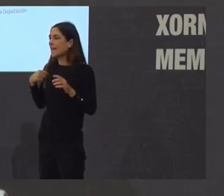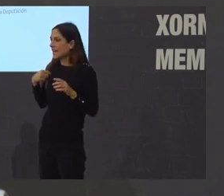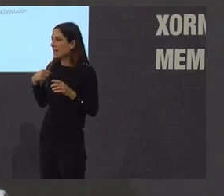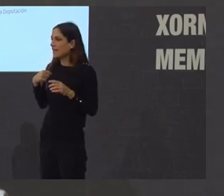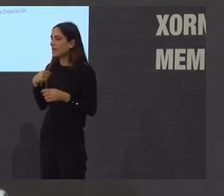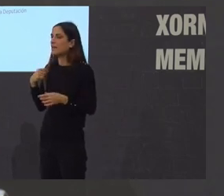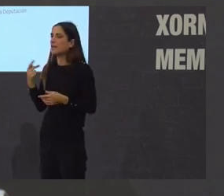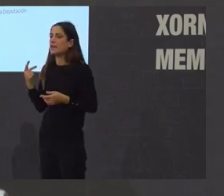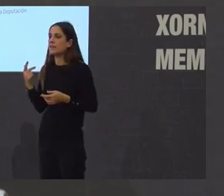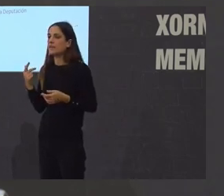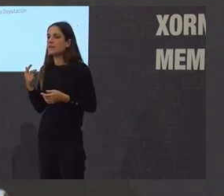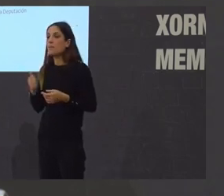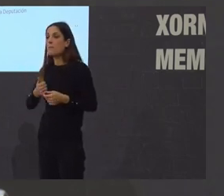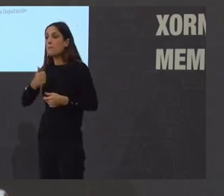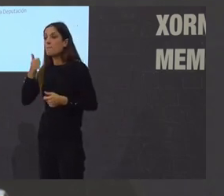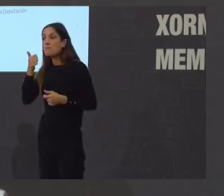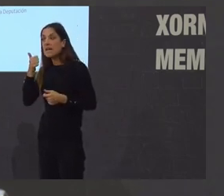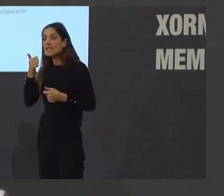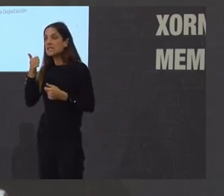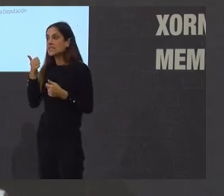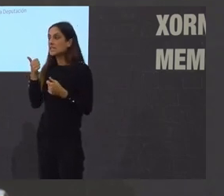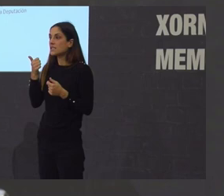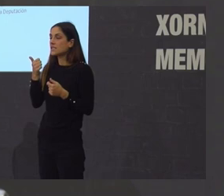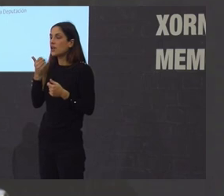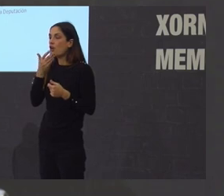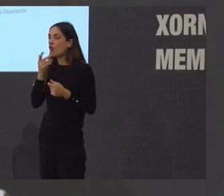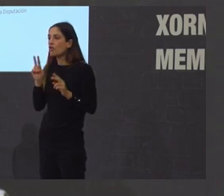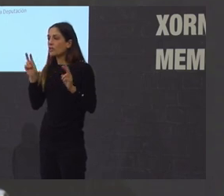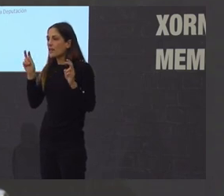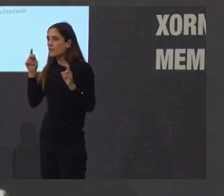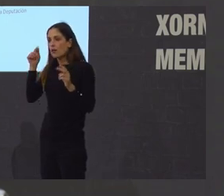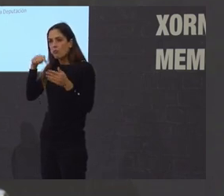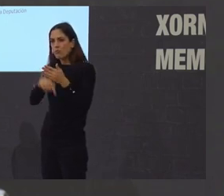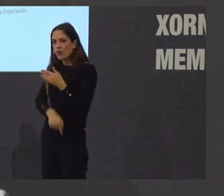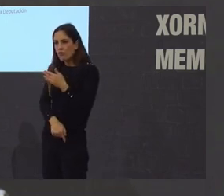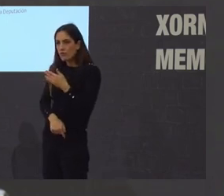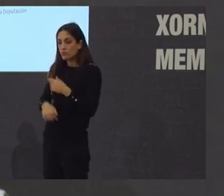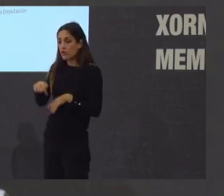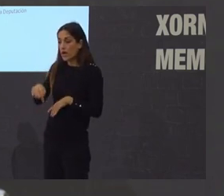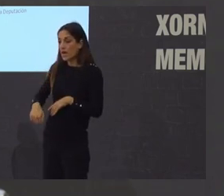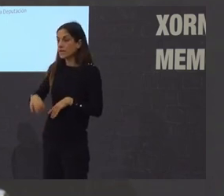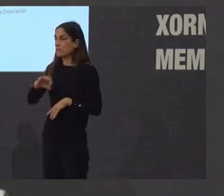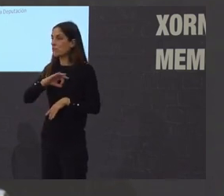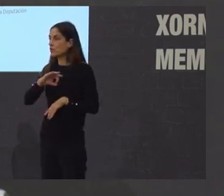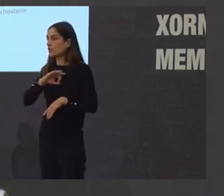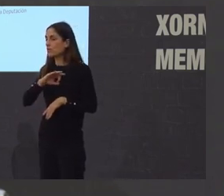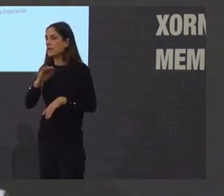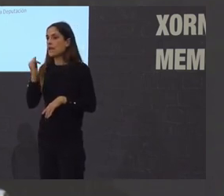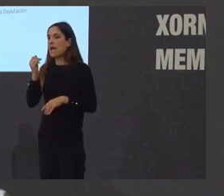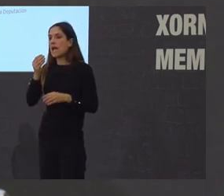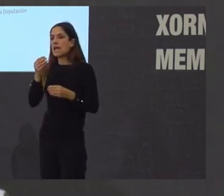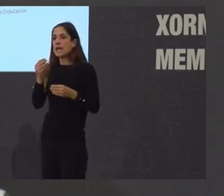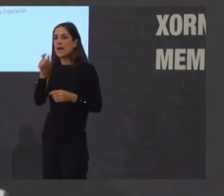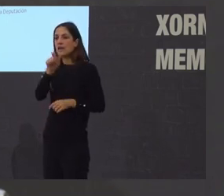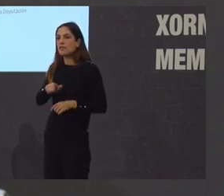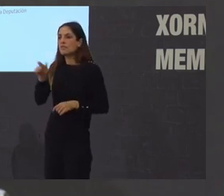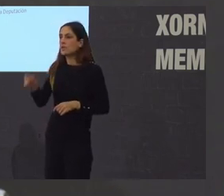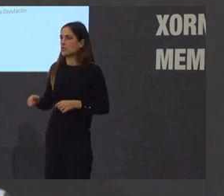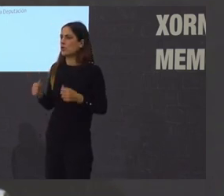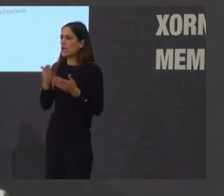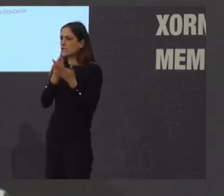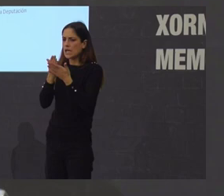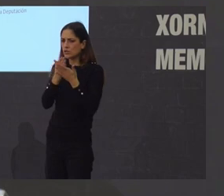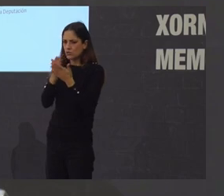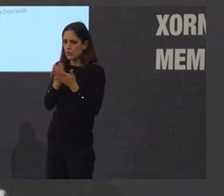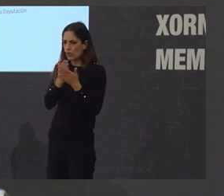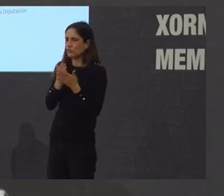más conoce el tejido aquí en Pontevedra, aquí los historiadores locales van a conocer la historia al dedillo, es decir, no